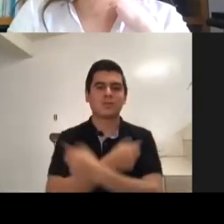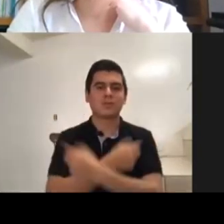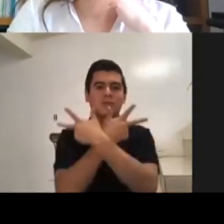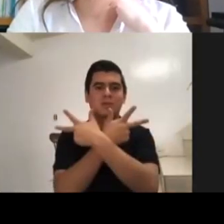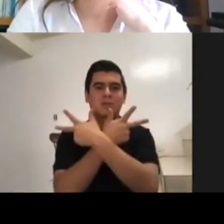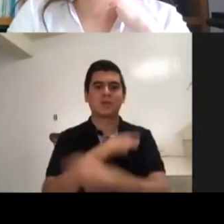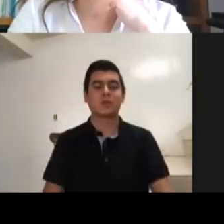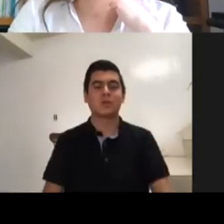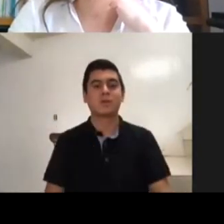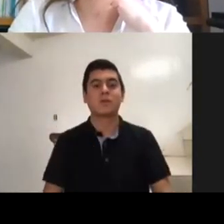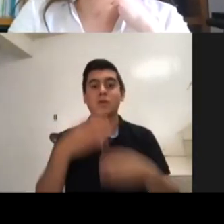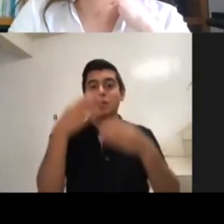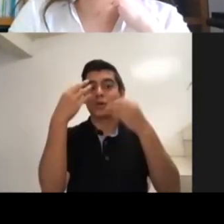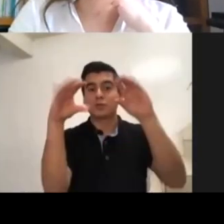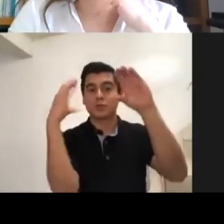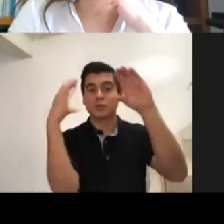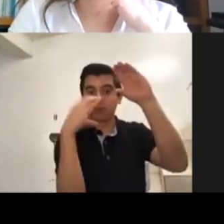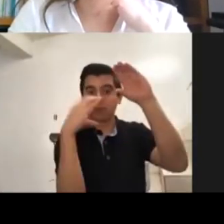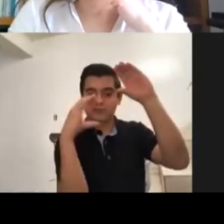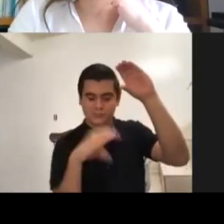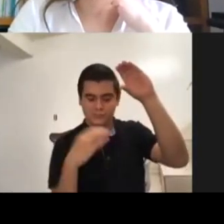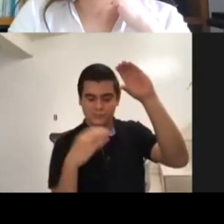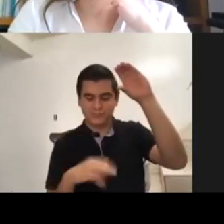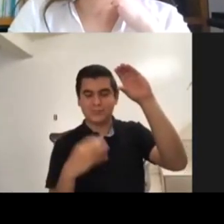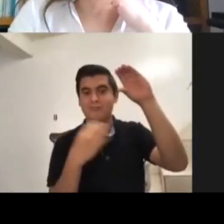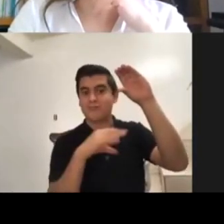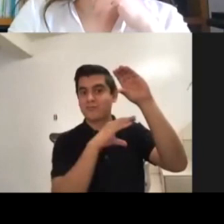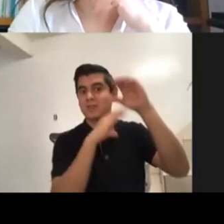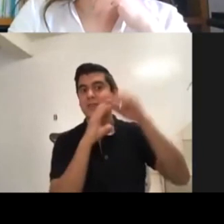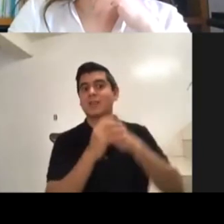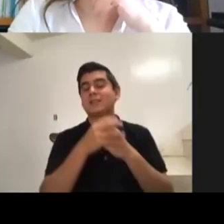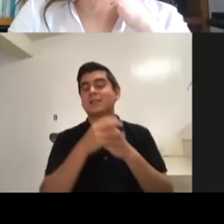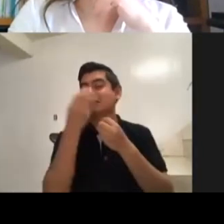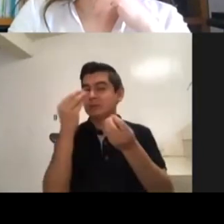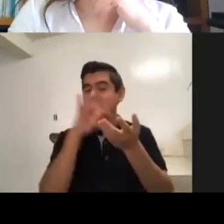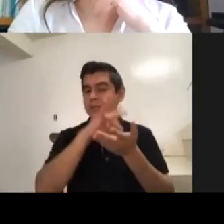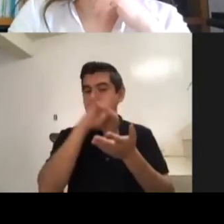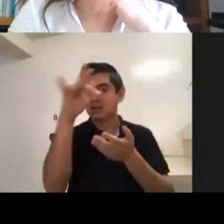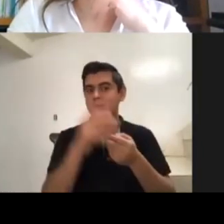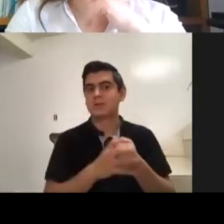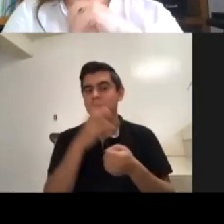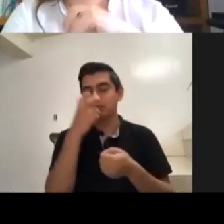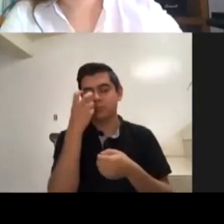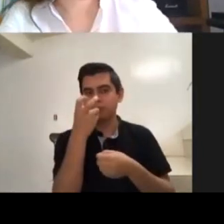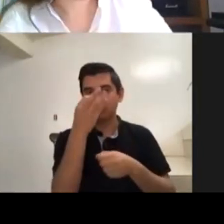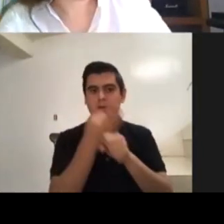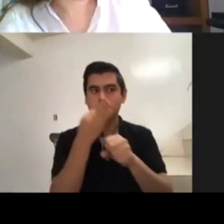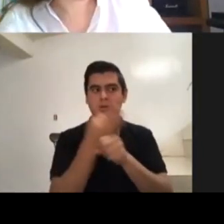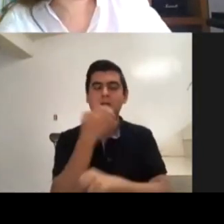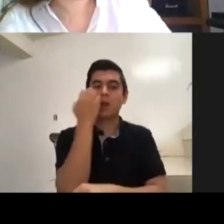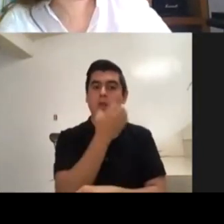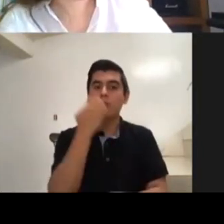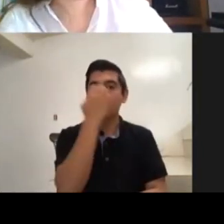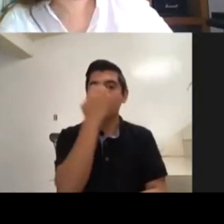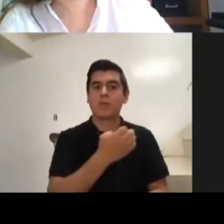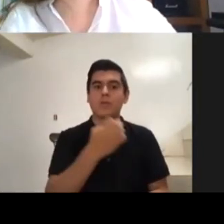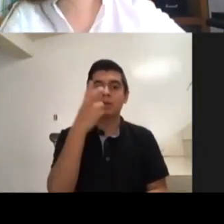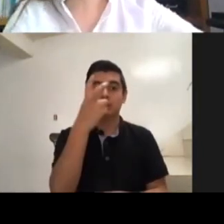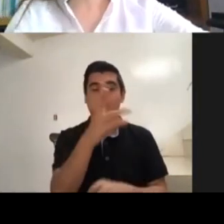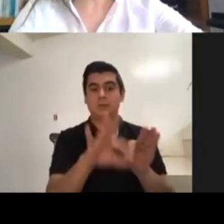una enorme cantidad de comentarios que tienen que ver también con lo que pasa directamente en las aulas, en las escuelas, con las